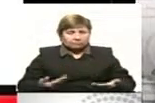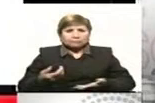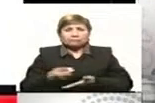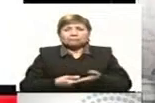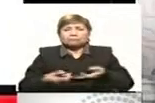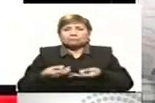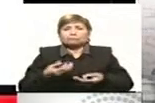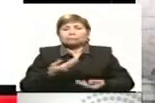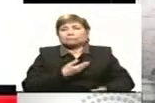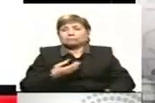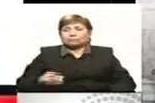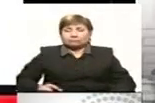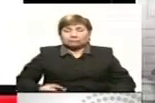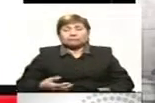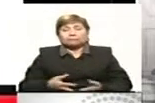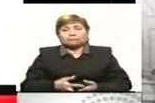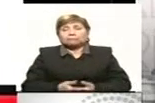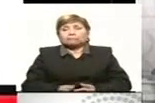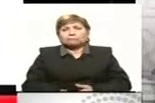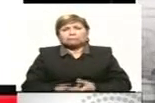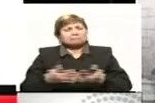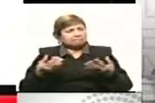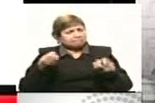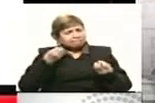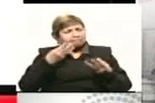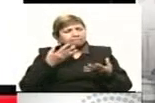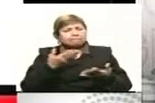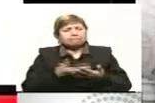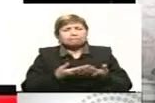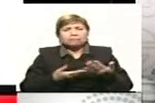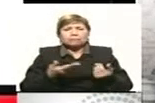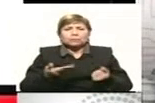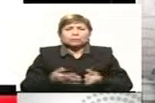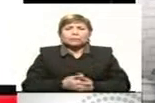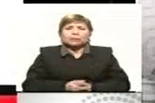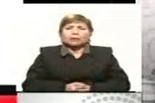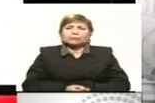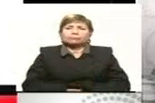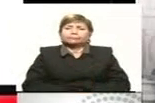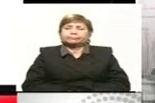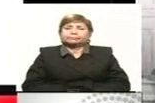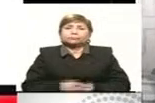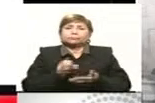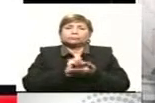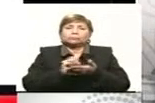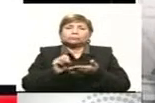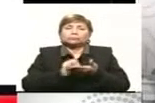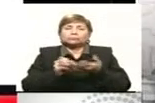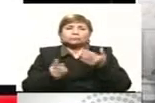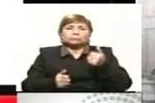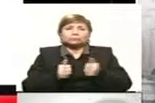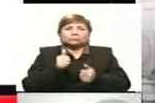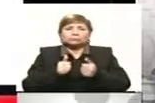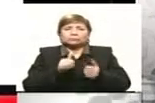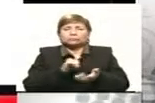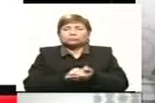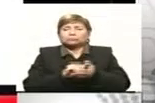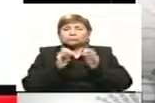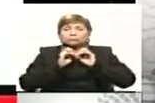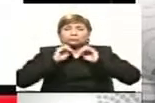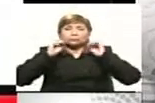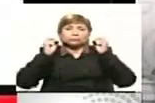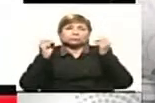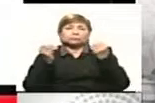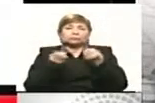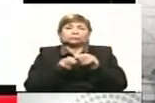del Estado, ¿no? Y, en fin, por decirles, hay un sistema en el cual este organismo,